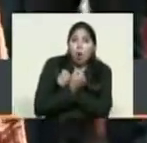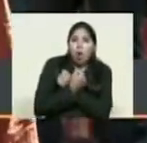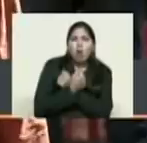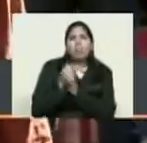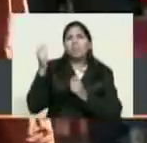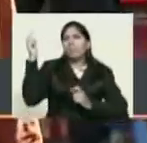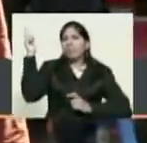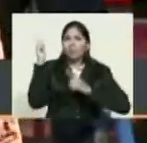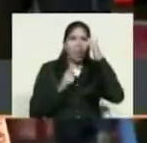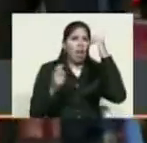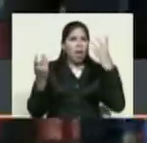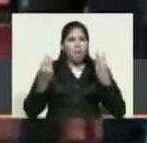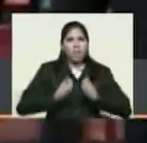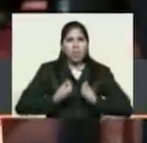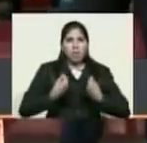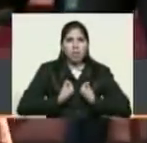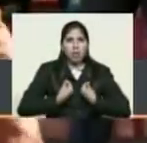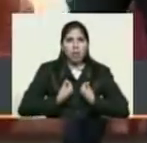vive!